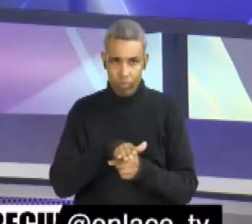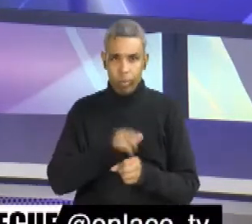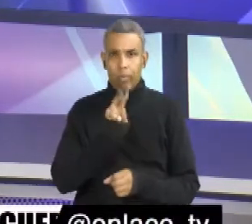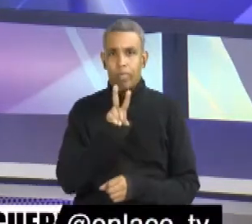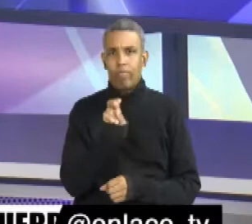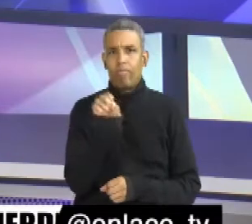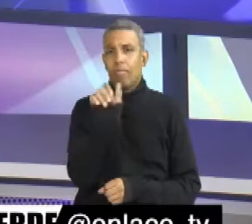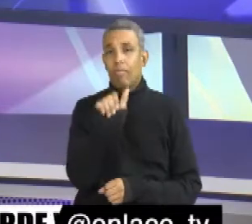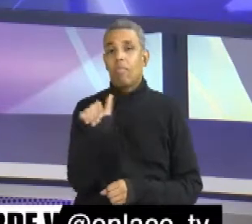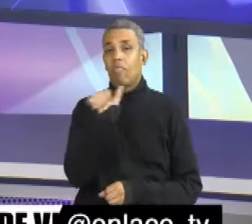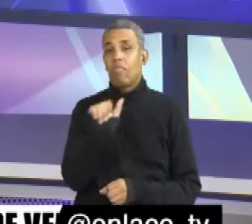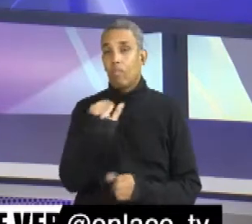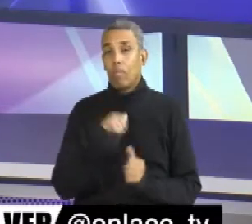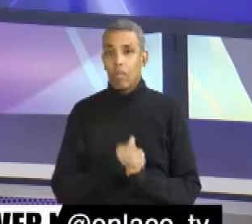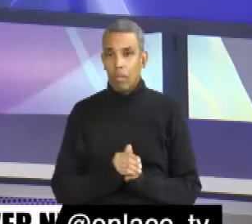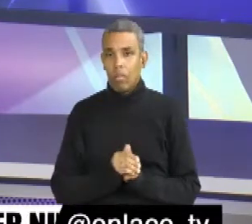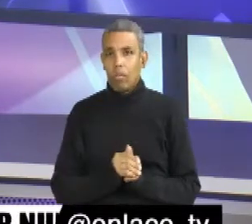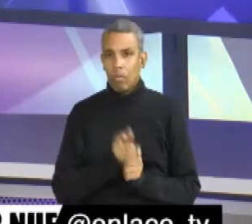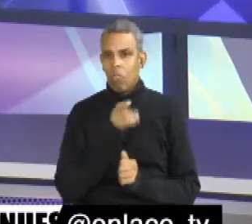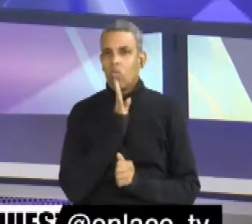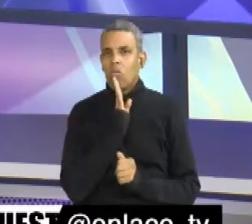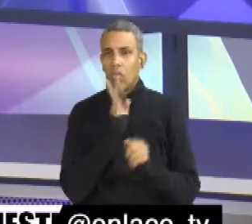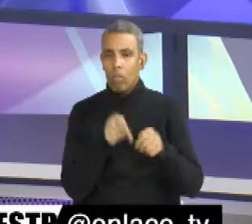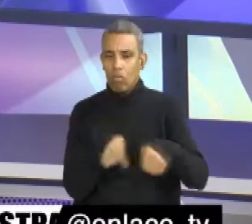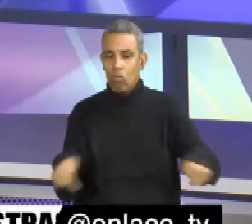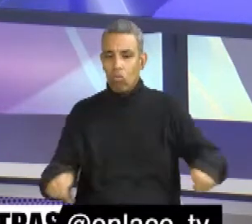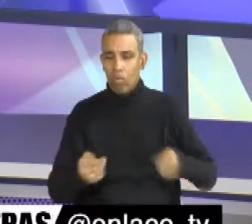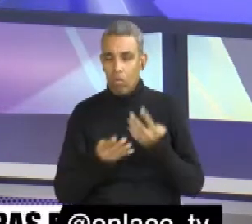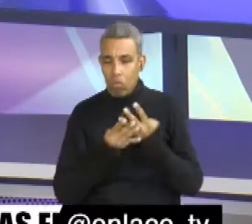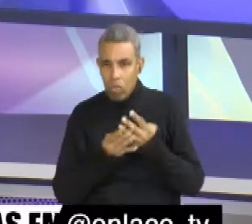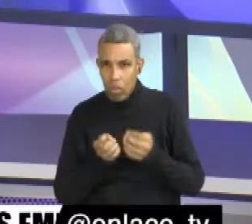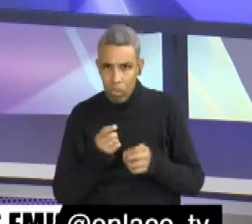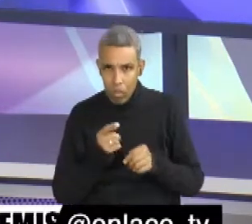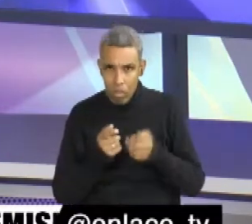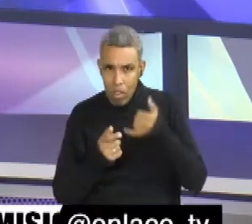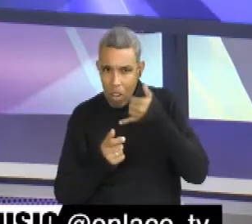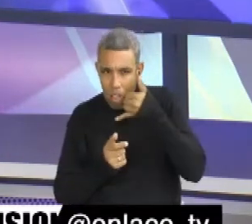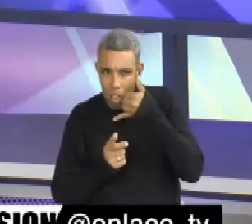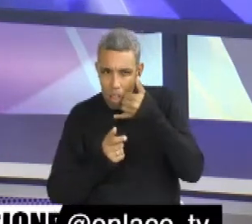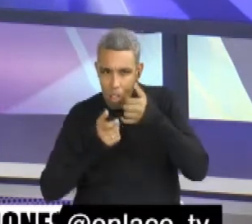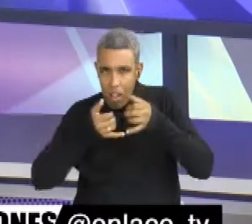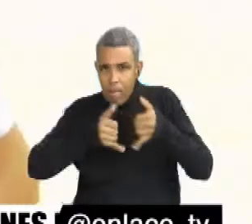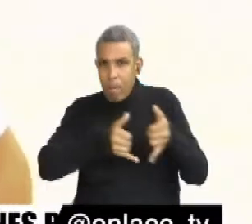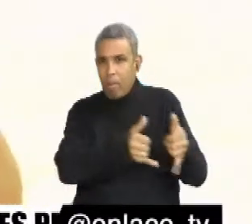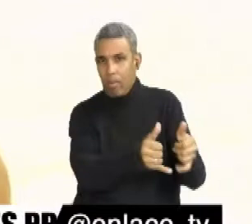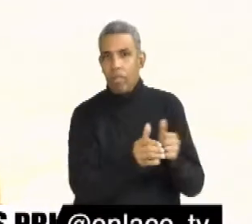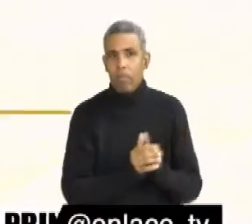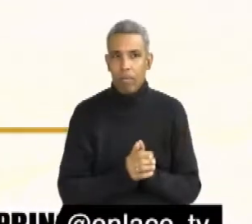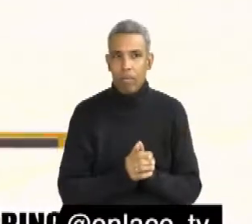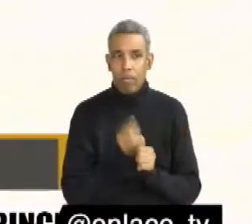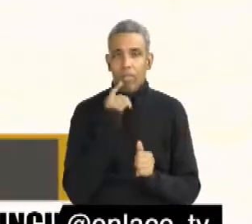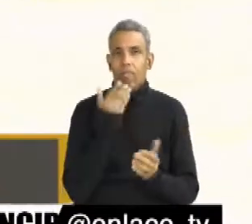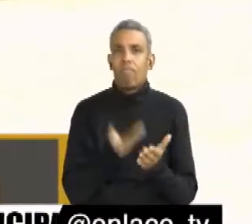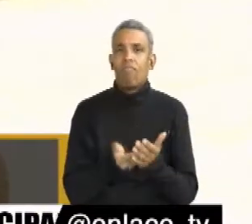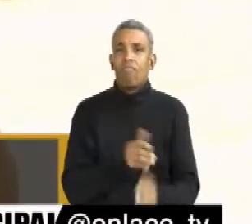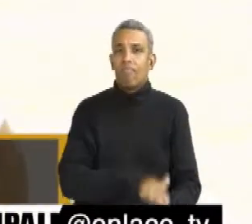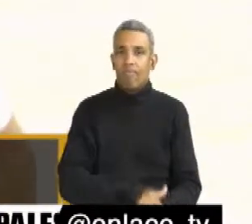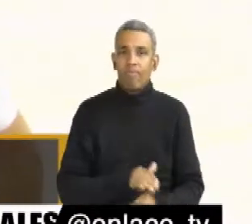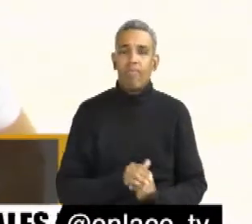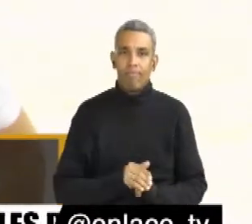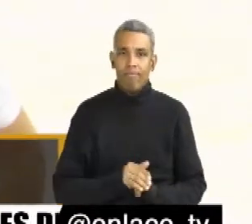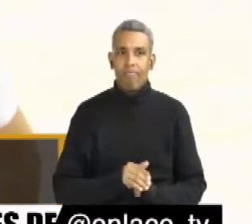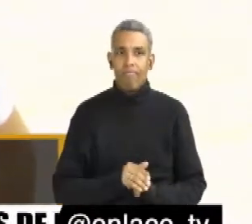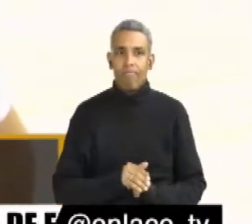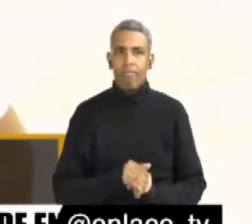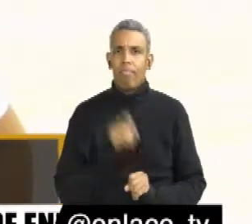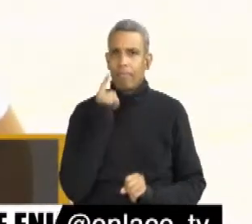llamadas extorsivas las hacen los delincuentes desde la cárcel. Zula Yucros nos preparó el siguiente informe. Buenas tardes, pues frente a este caso que acabaron